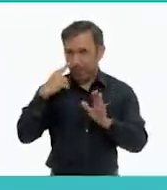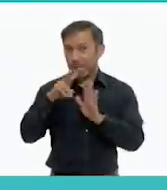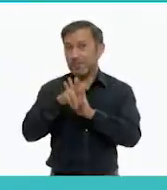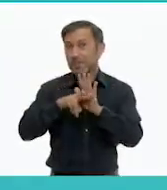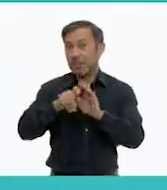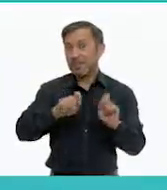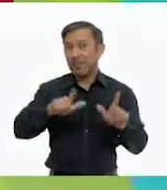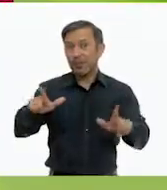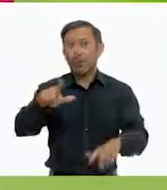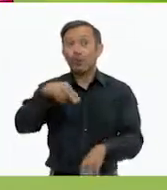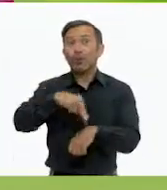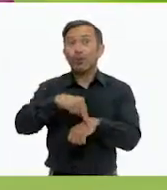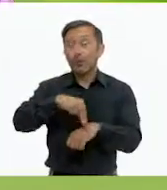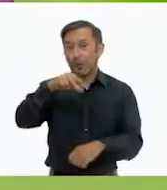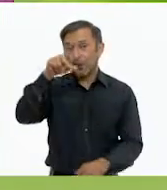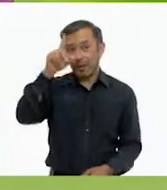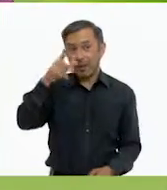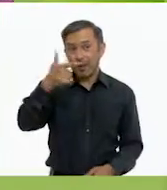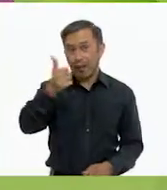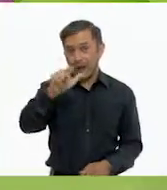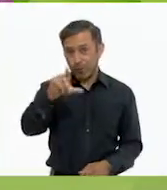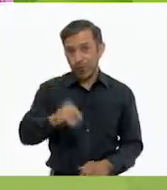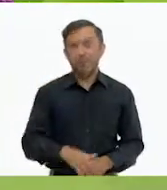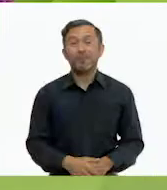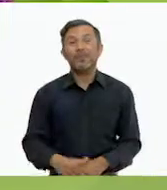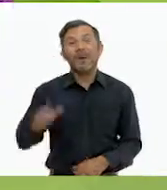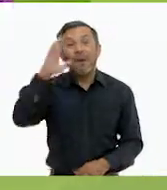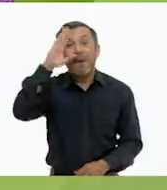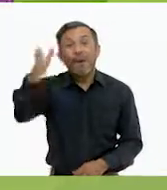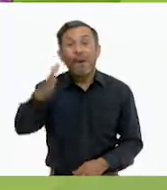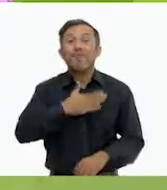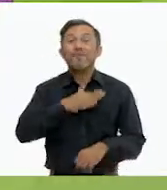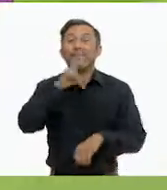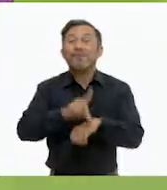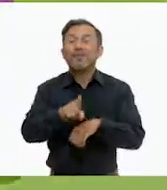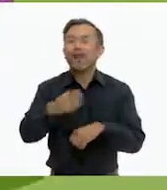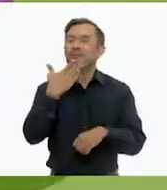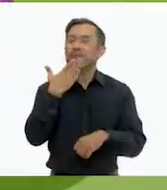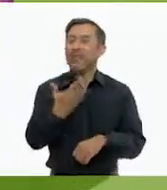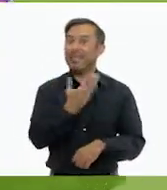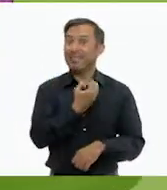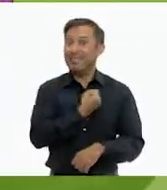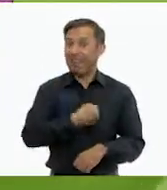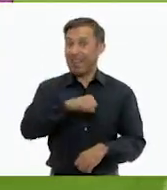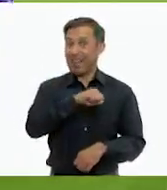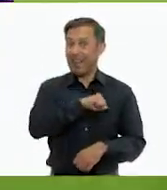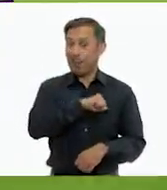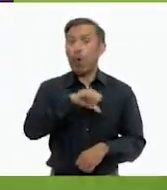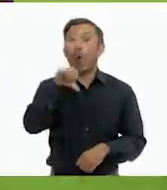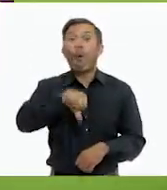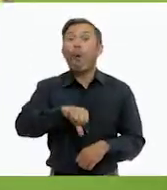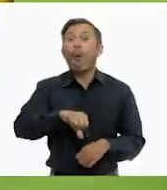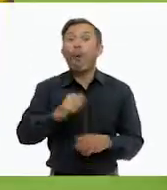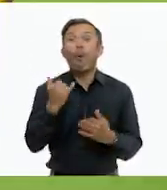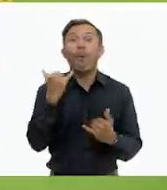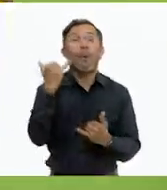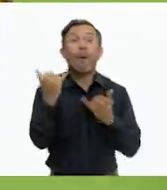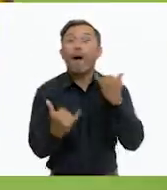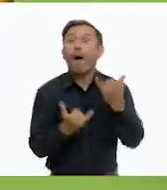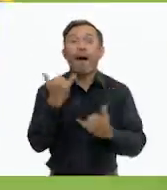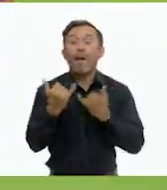Gallo. Hola a todos y que tengan un día saludable. Es hora de jugar el juego de